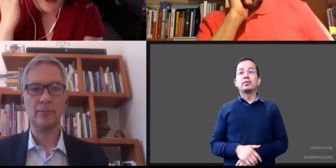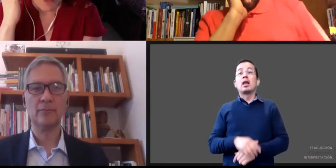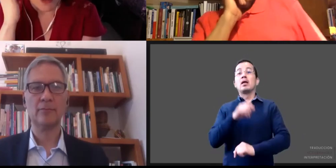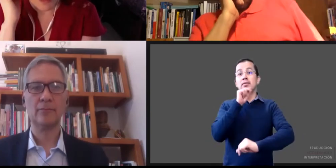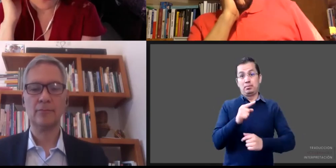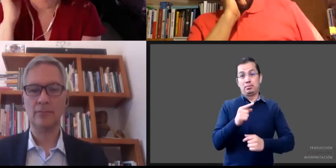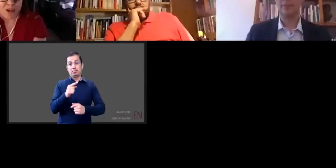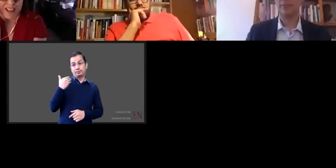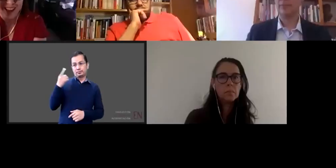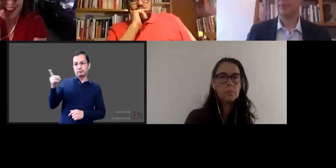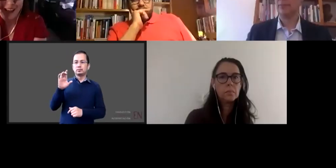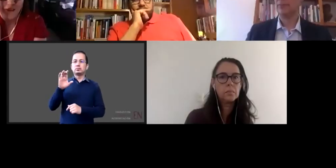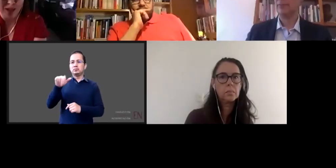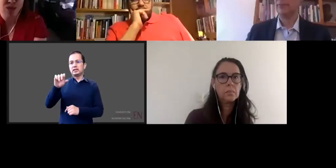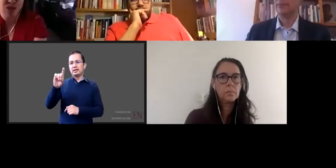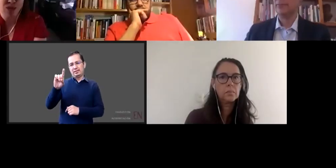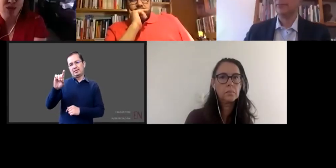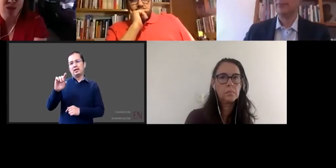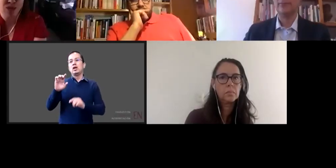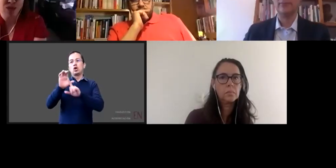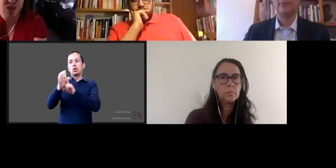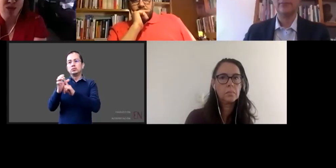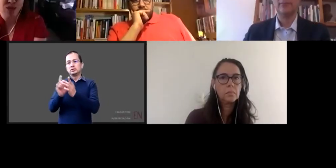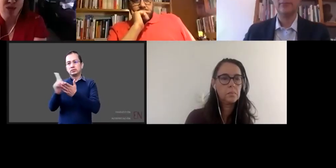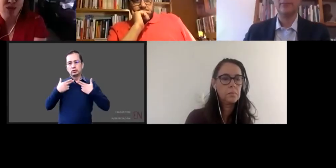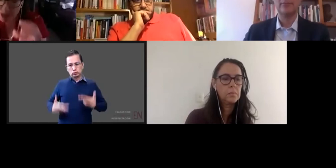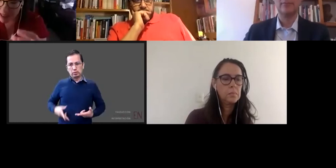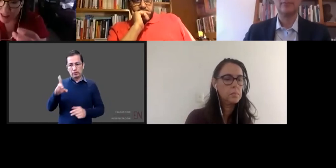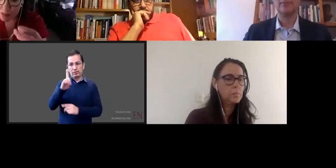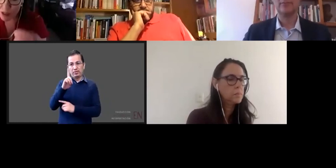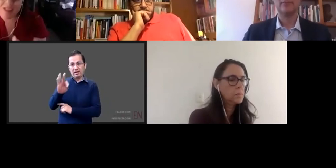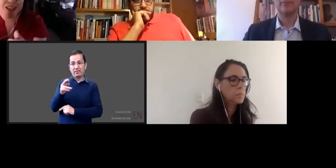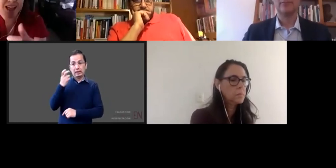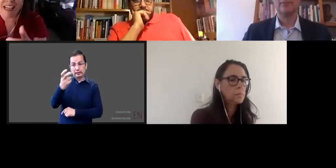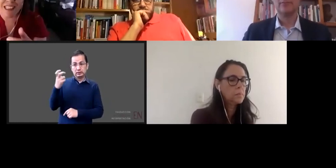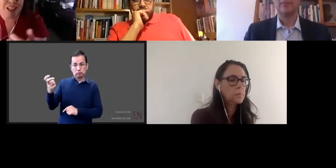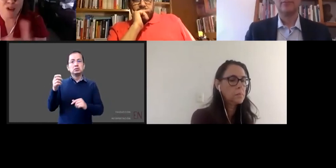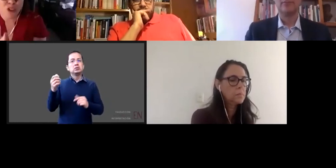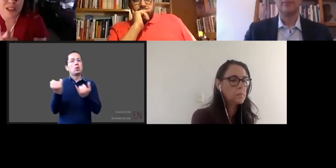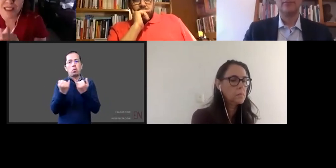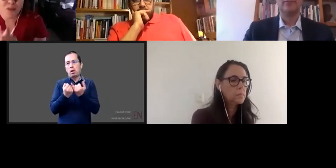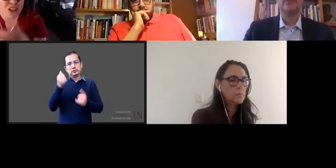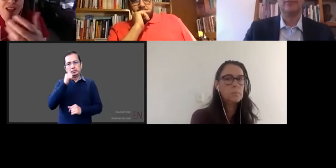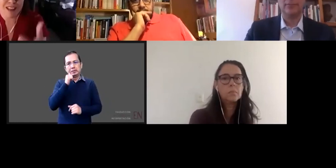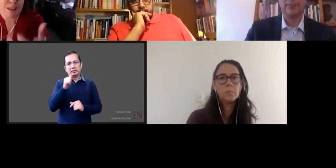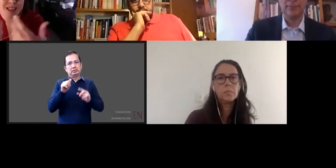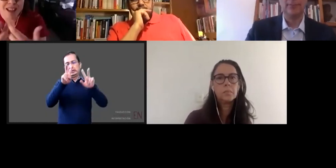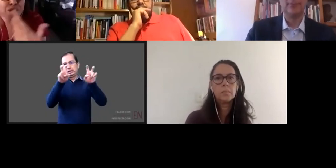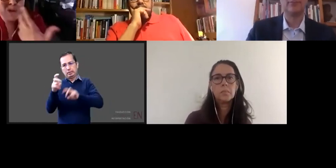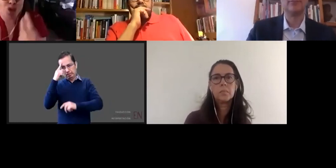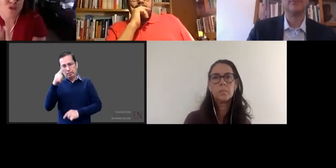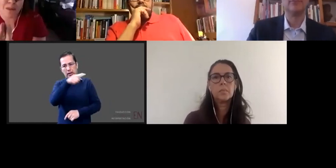hacer la Comisión de Derechos Humanos del DF, pues hay algunos temas que están presentes siempre, ¿no? A las niñas y los niños les da mucha felicidad